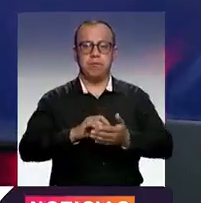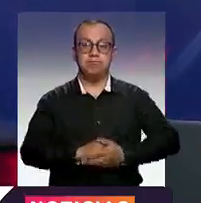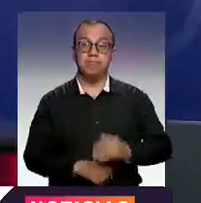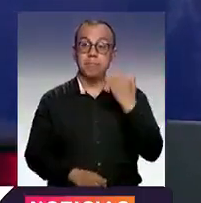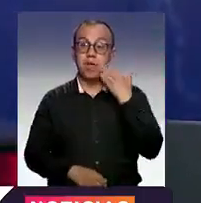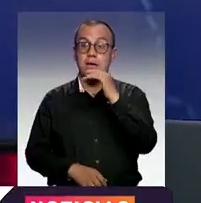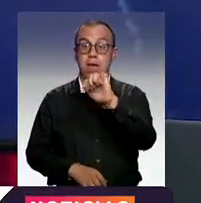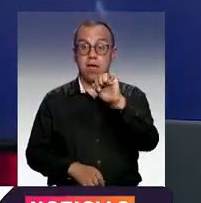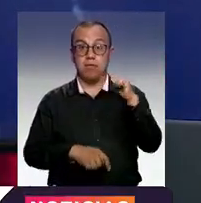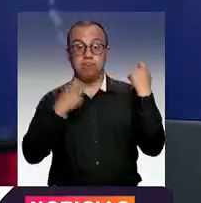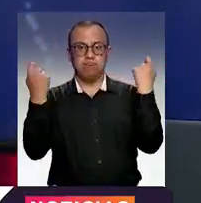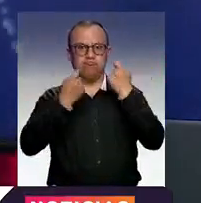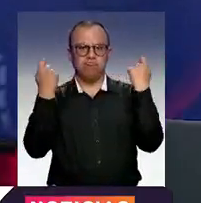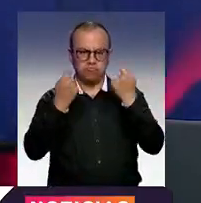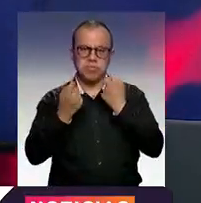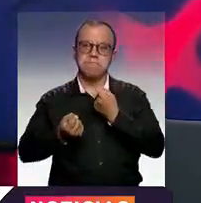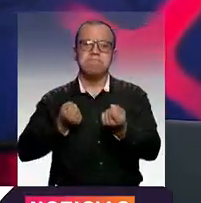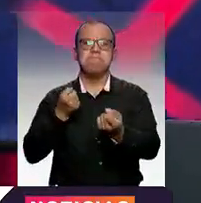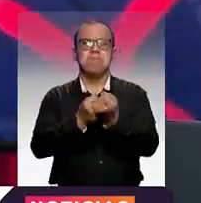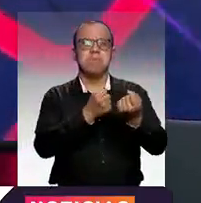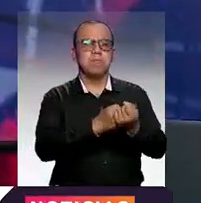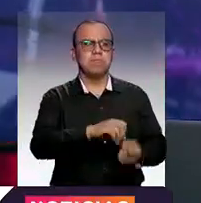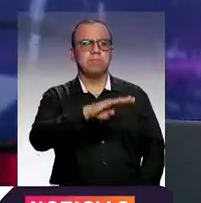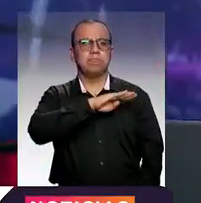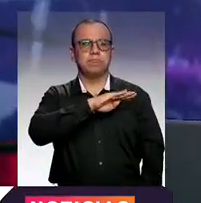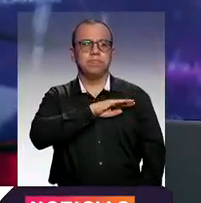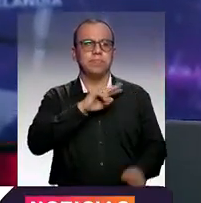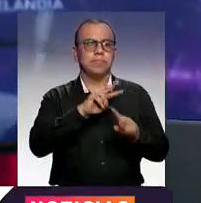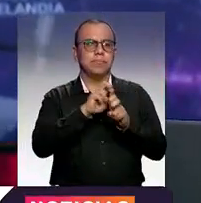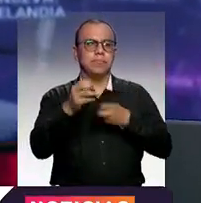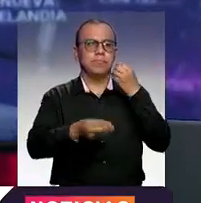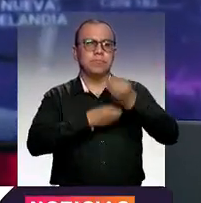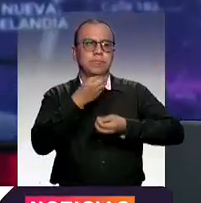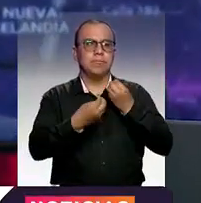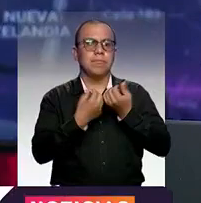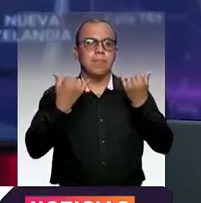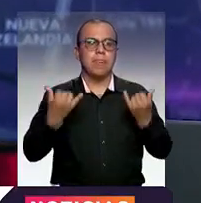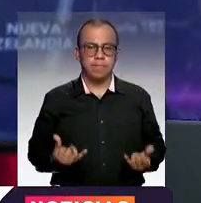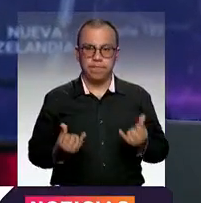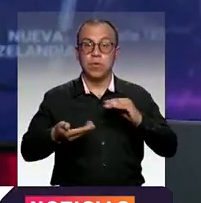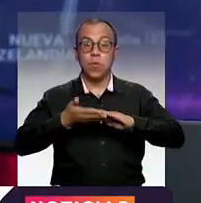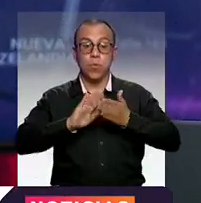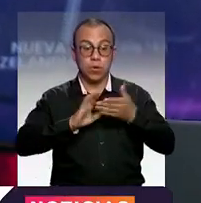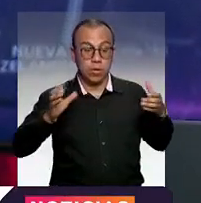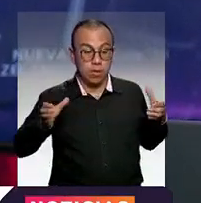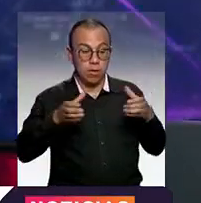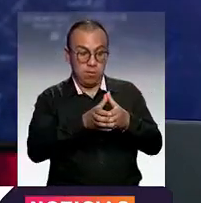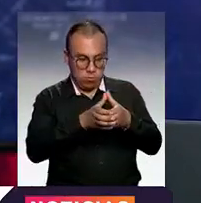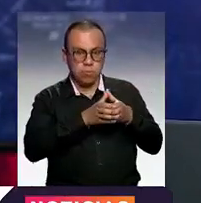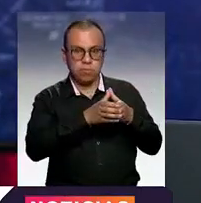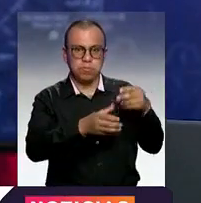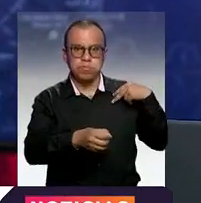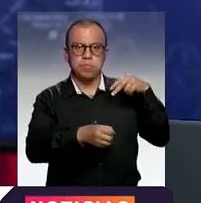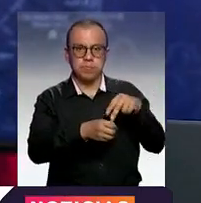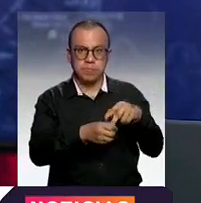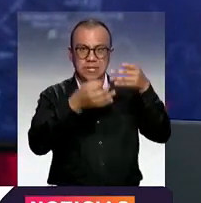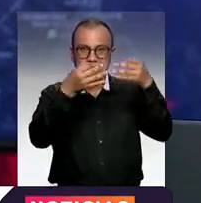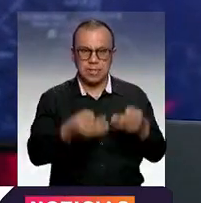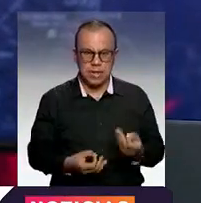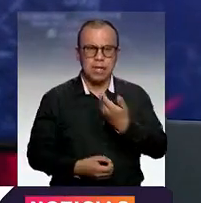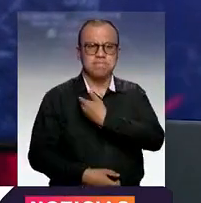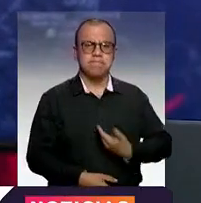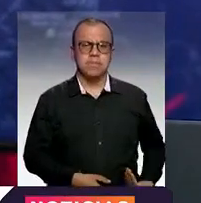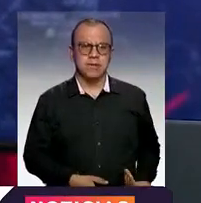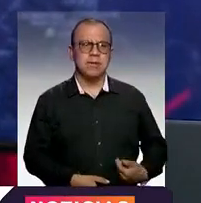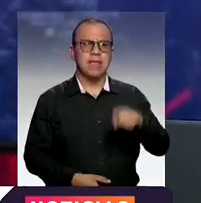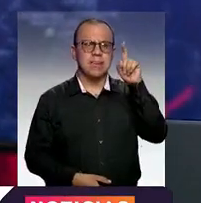Mujeres promotoras de paz respaldan a la alcaldesa Claudia López por recibir en la capital a la Minga indígena y aseguran que el presidente Iván Duque debe